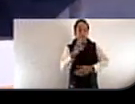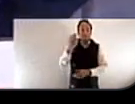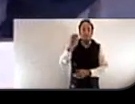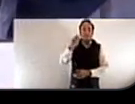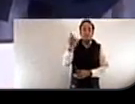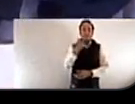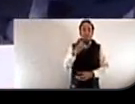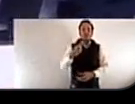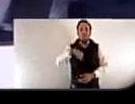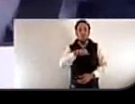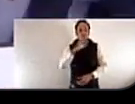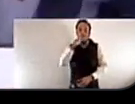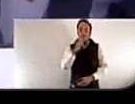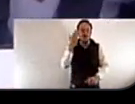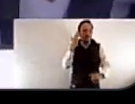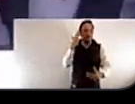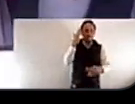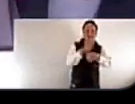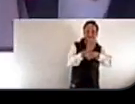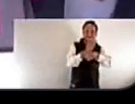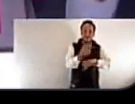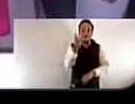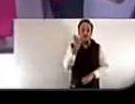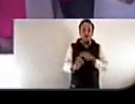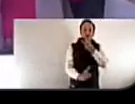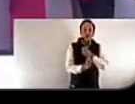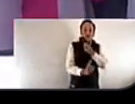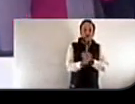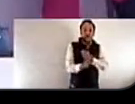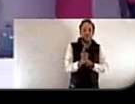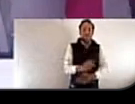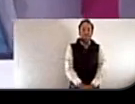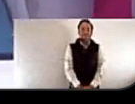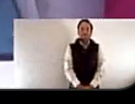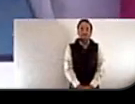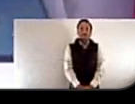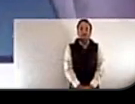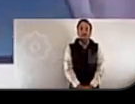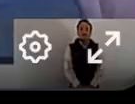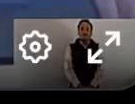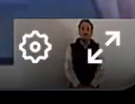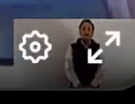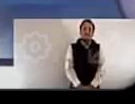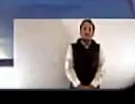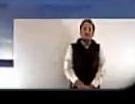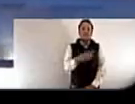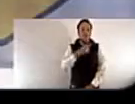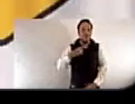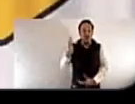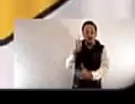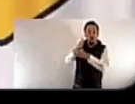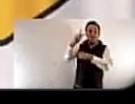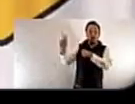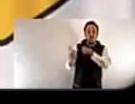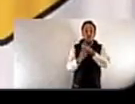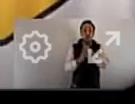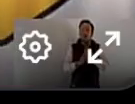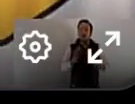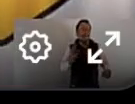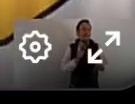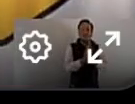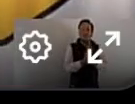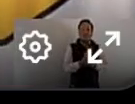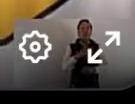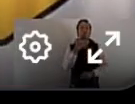mí me parece que si no somos capaces de castigar este tipo de conflictos de interés en México pues tenemos que recurrir a otros países donde no se protege